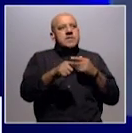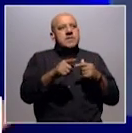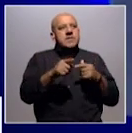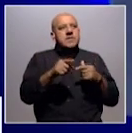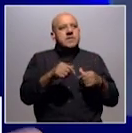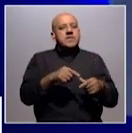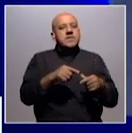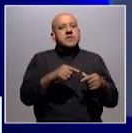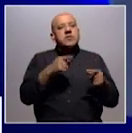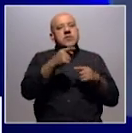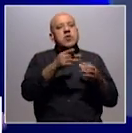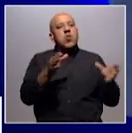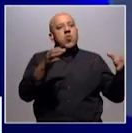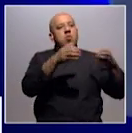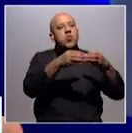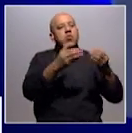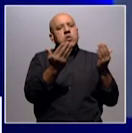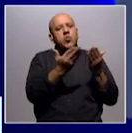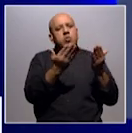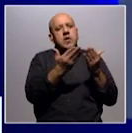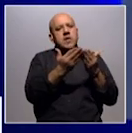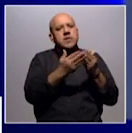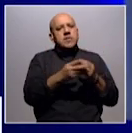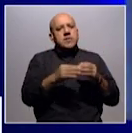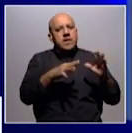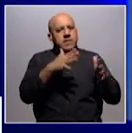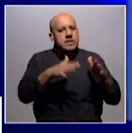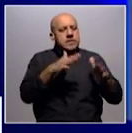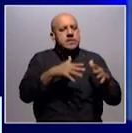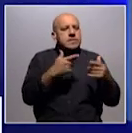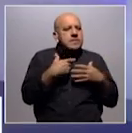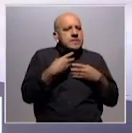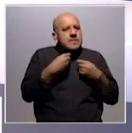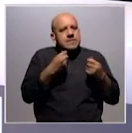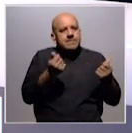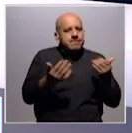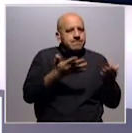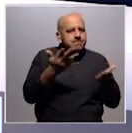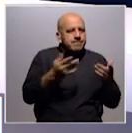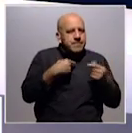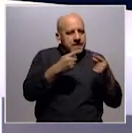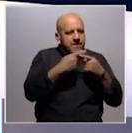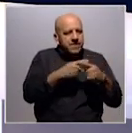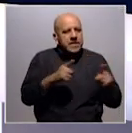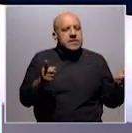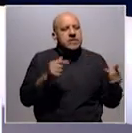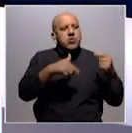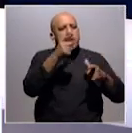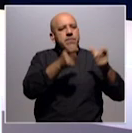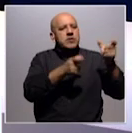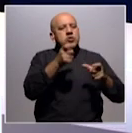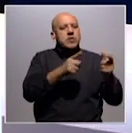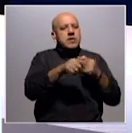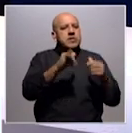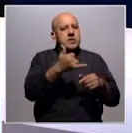enfrentar a un grupo de estudiantes podría generar hasta inseguridades propias en que tampoco tiene una diferencia de edad muy grande son las personas que están